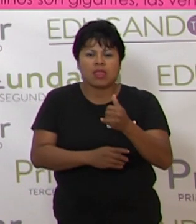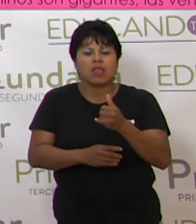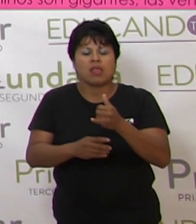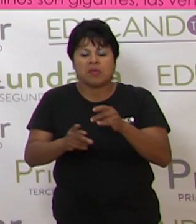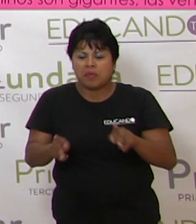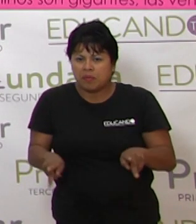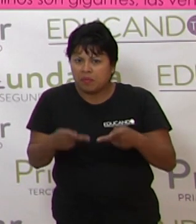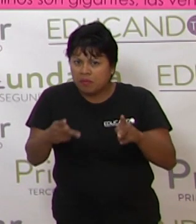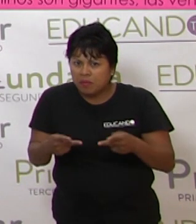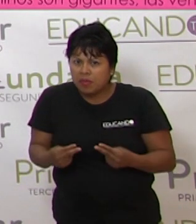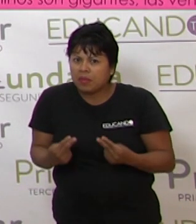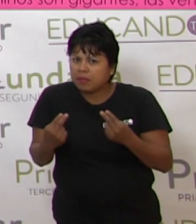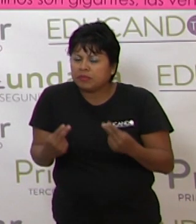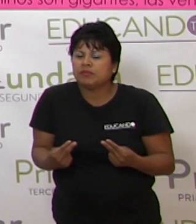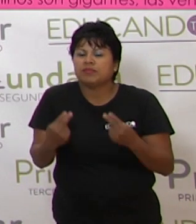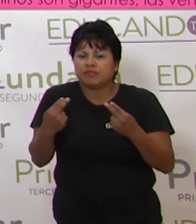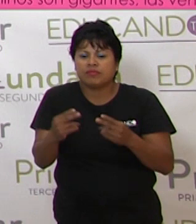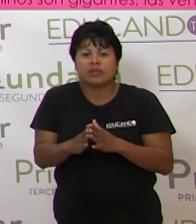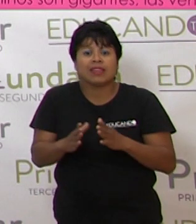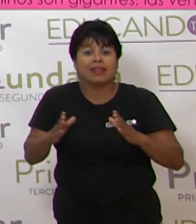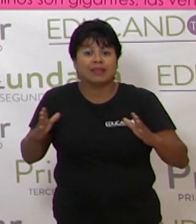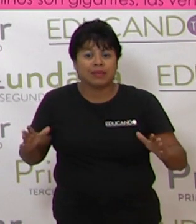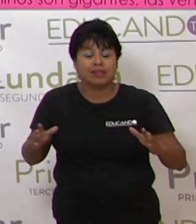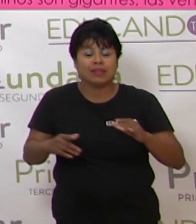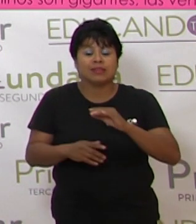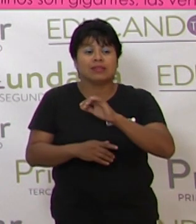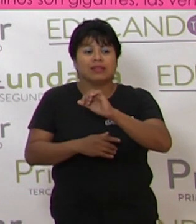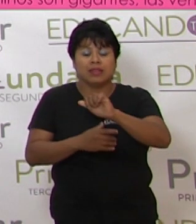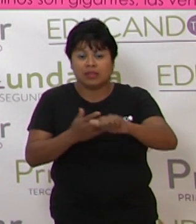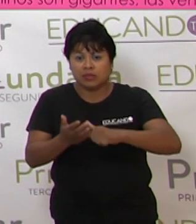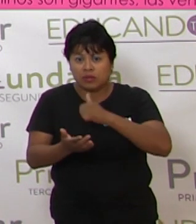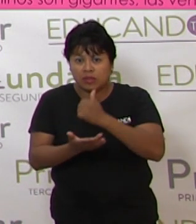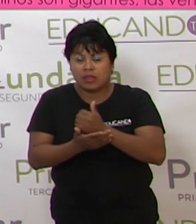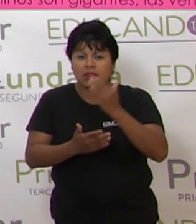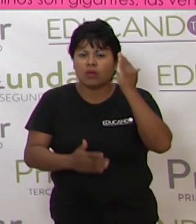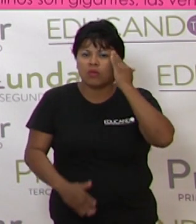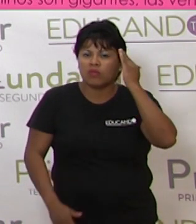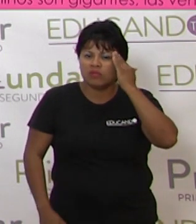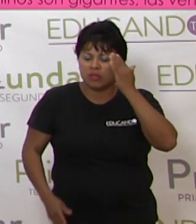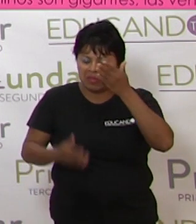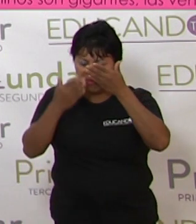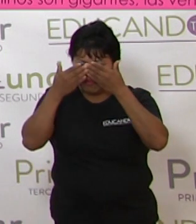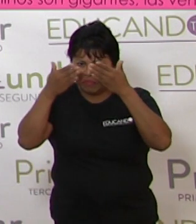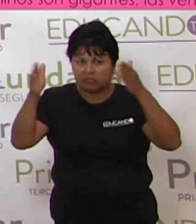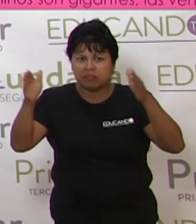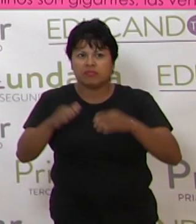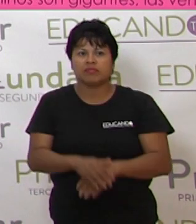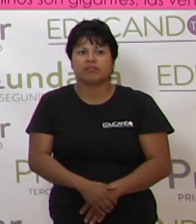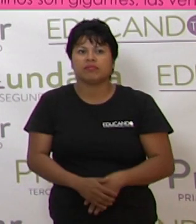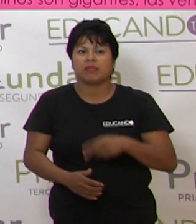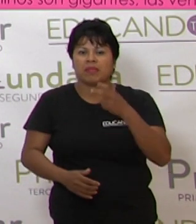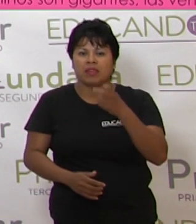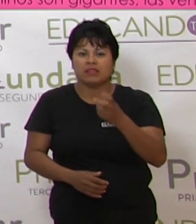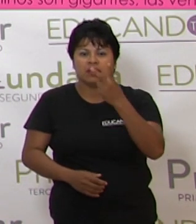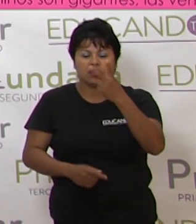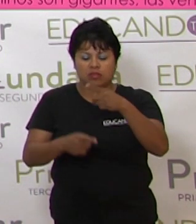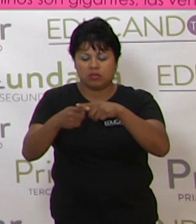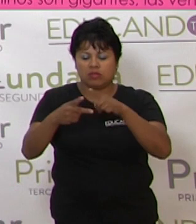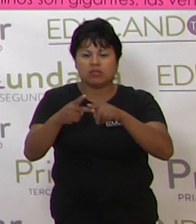comercio, el crecimiento de las ciudades y el conocimiento. Estas son solo